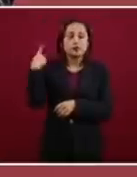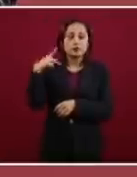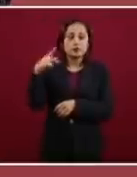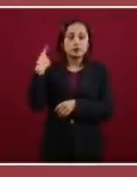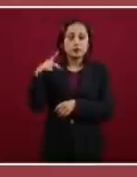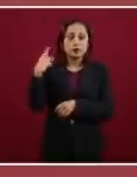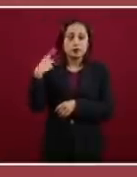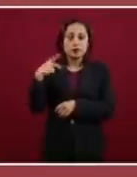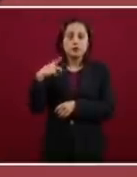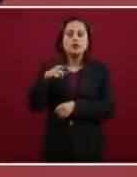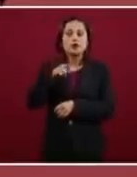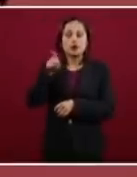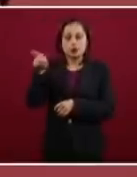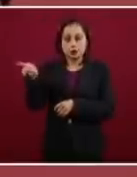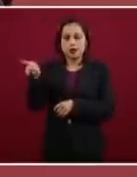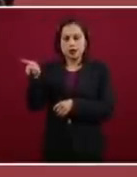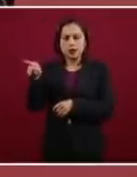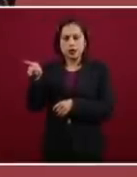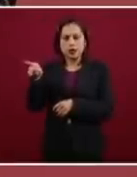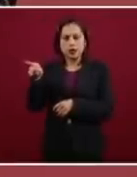y su nombre consecuente